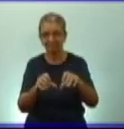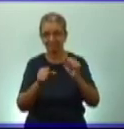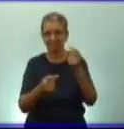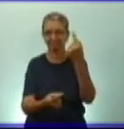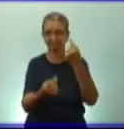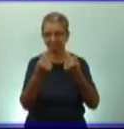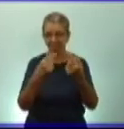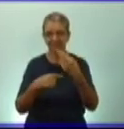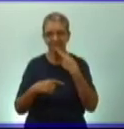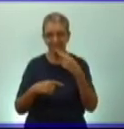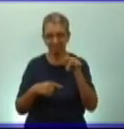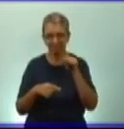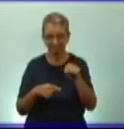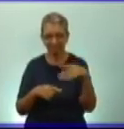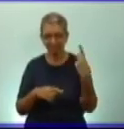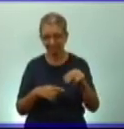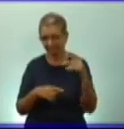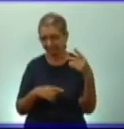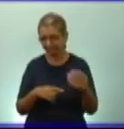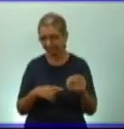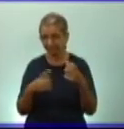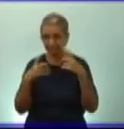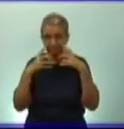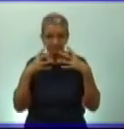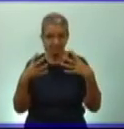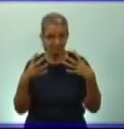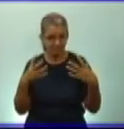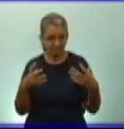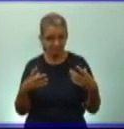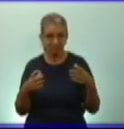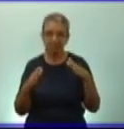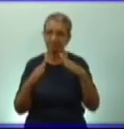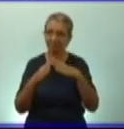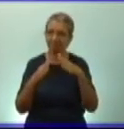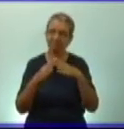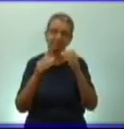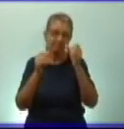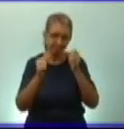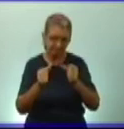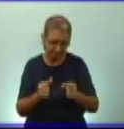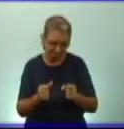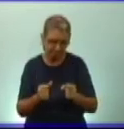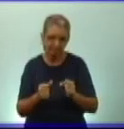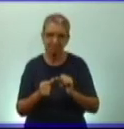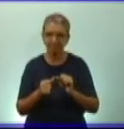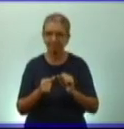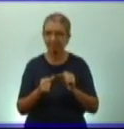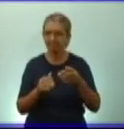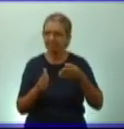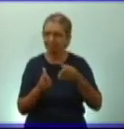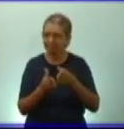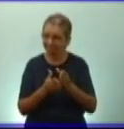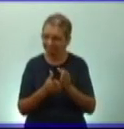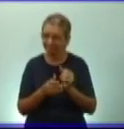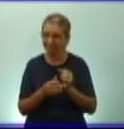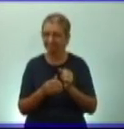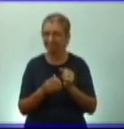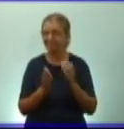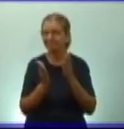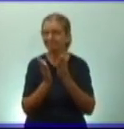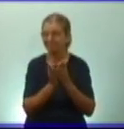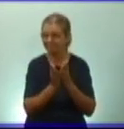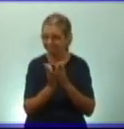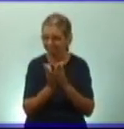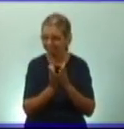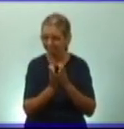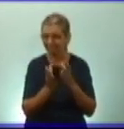alguna respuesta de estos incisos. Importante además que se mantengan en casa y que continúen estudiando